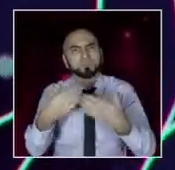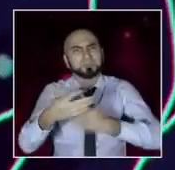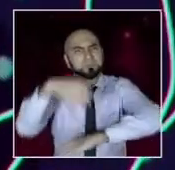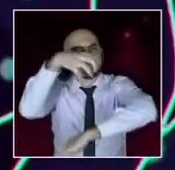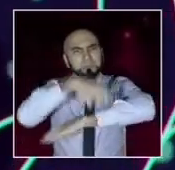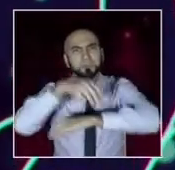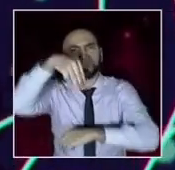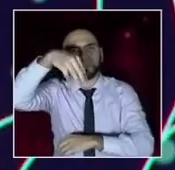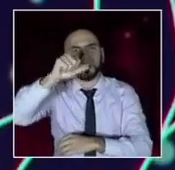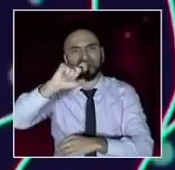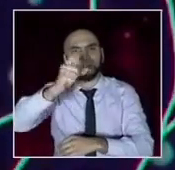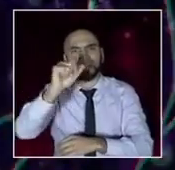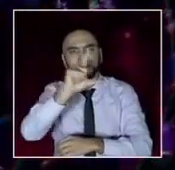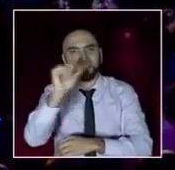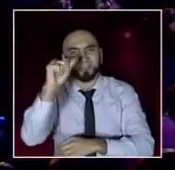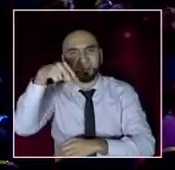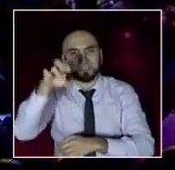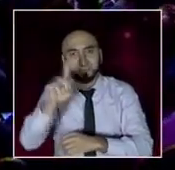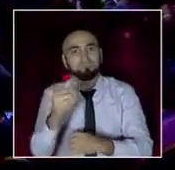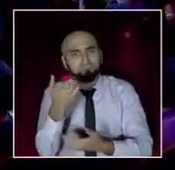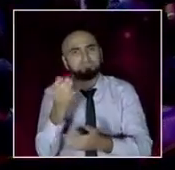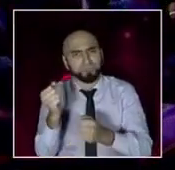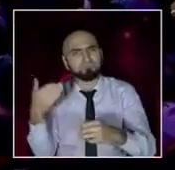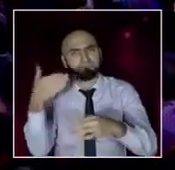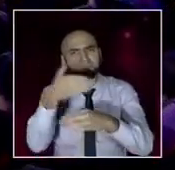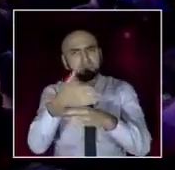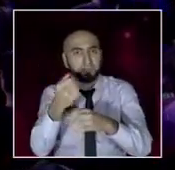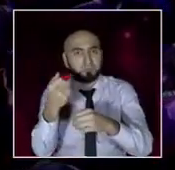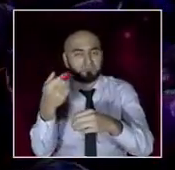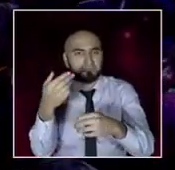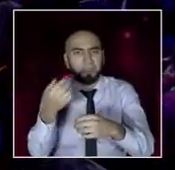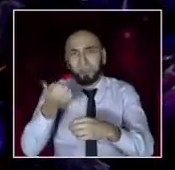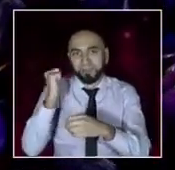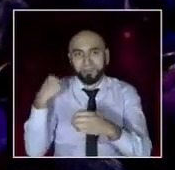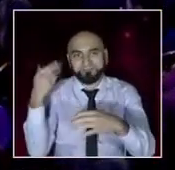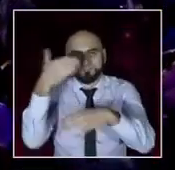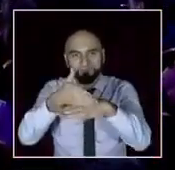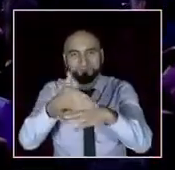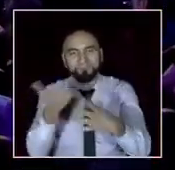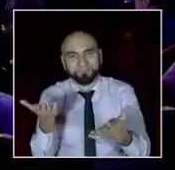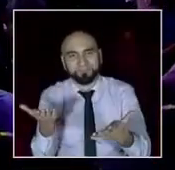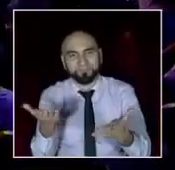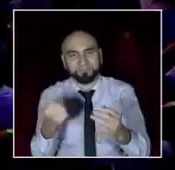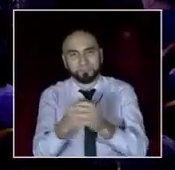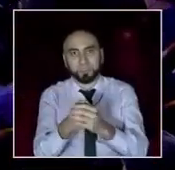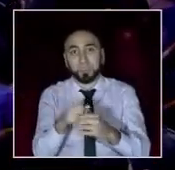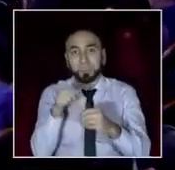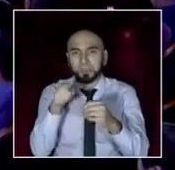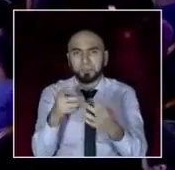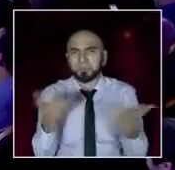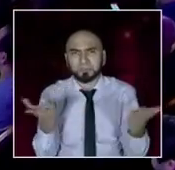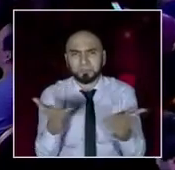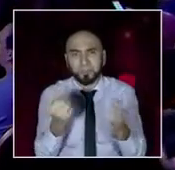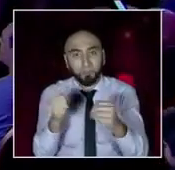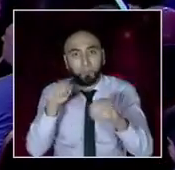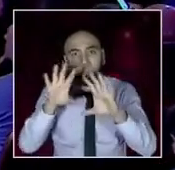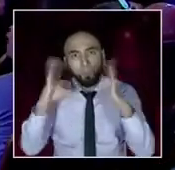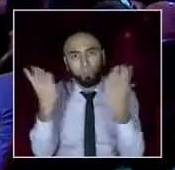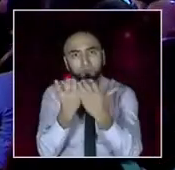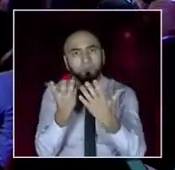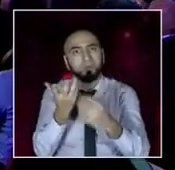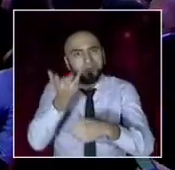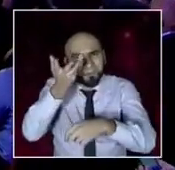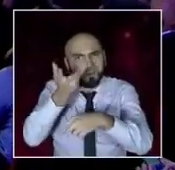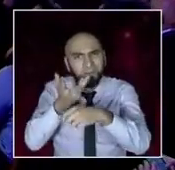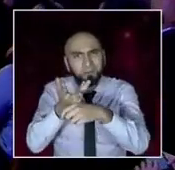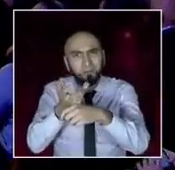en Patagonia que pude visitar unos días atrás, ayer de hecho. Sí, parece ser que este mundo existe ahí y